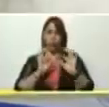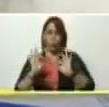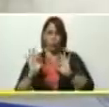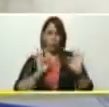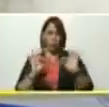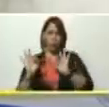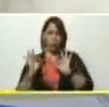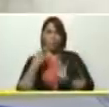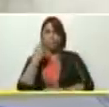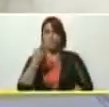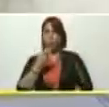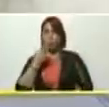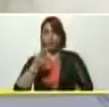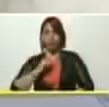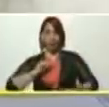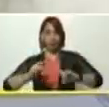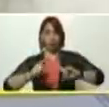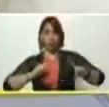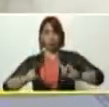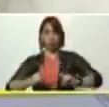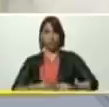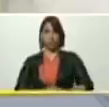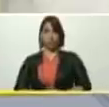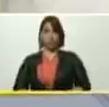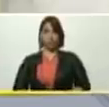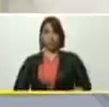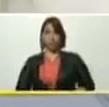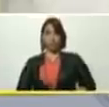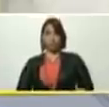la política y de la acción.